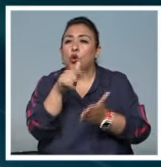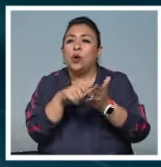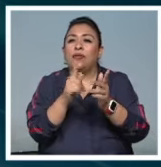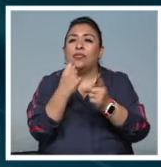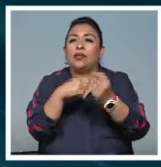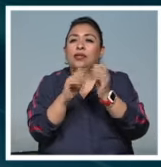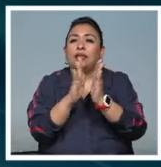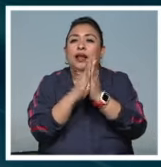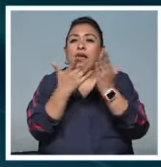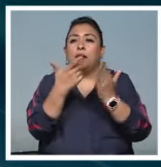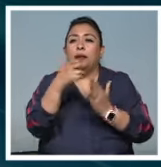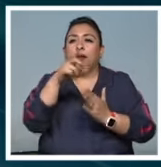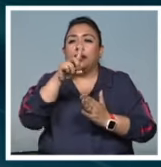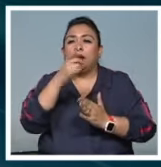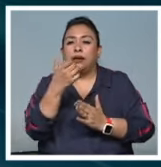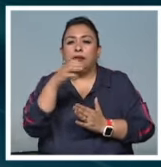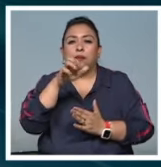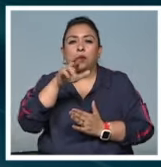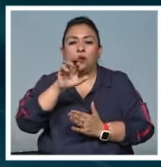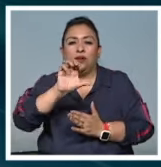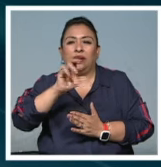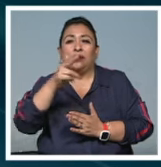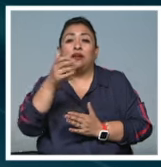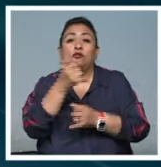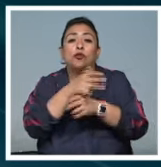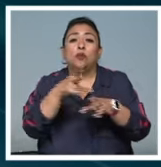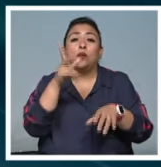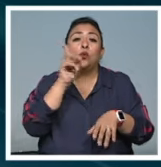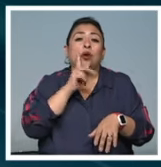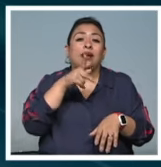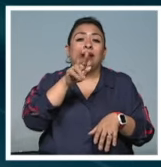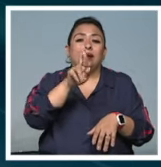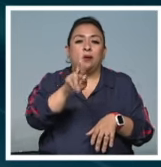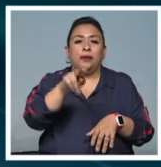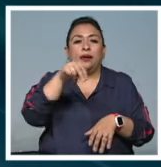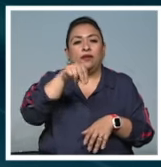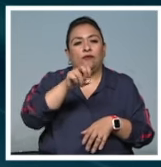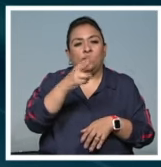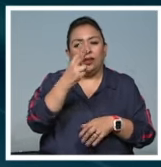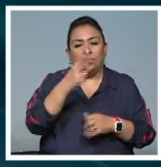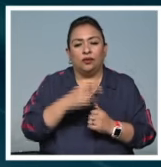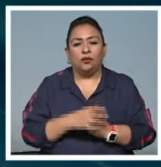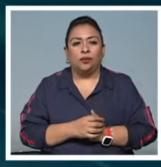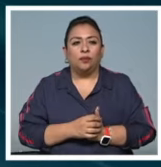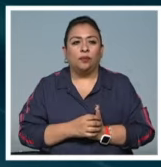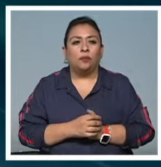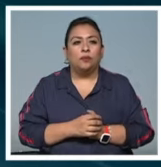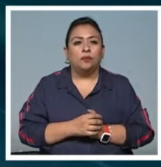Gandhi Mauricio Achar. Con información de Karen Rivera, Noticias 22.